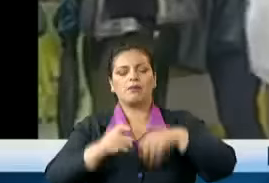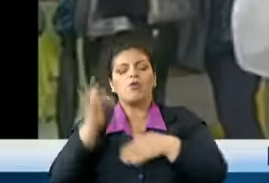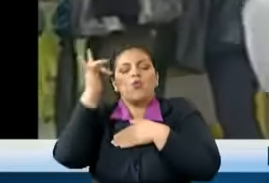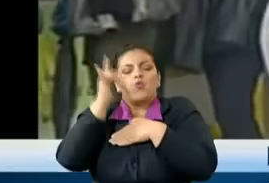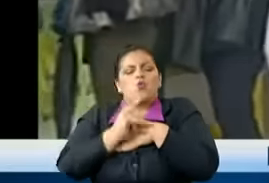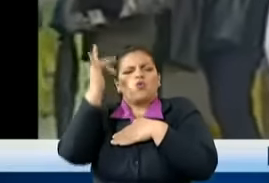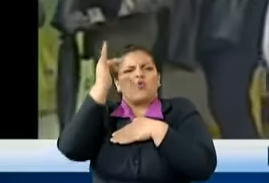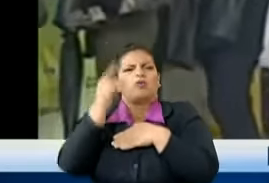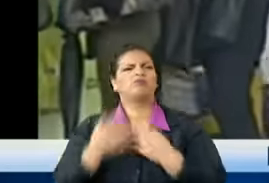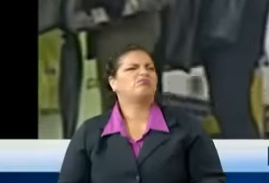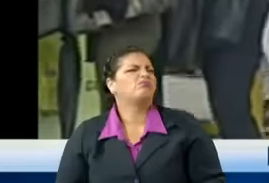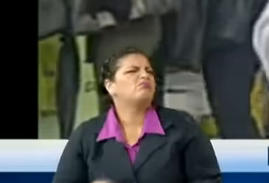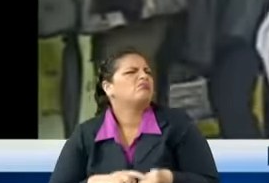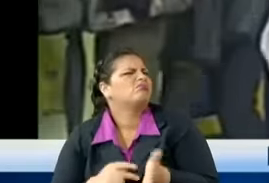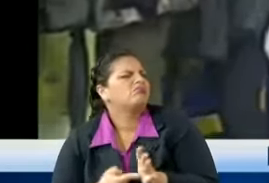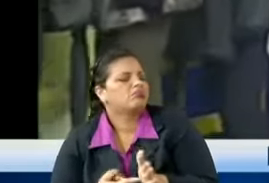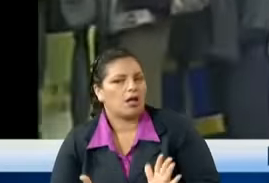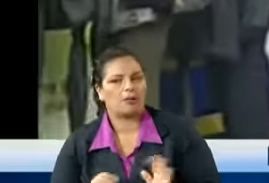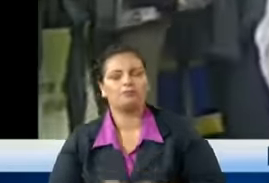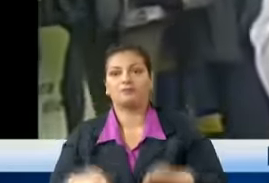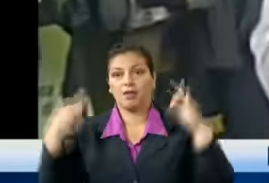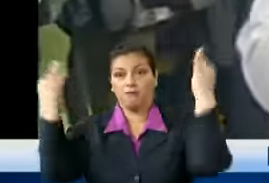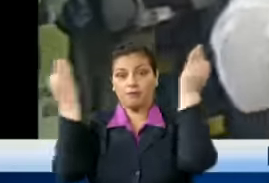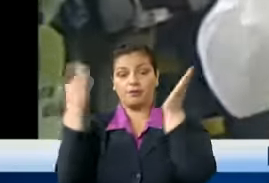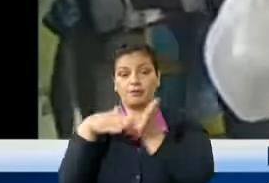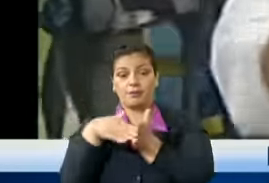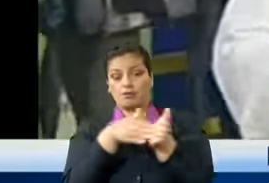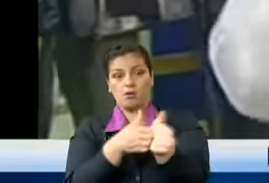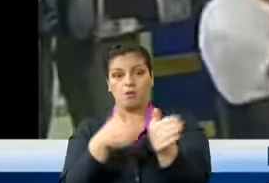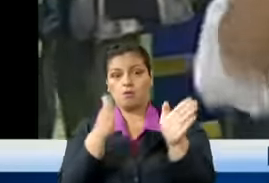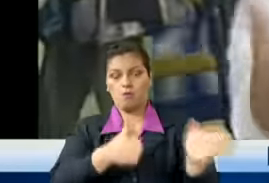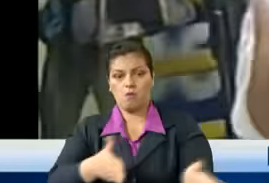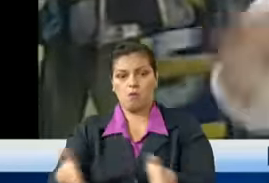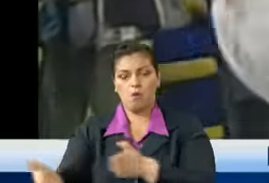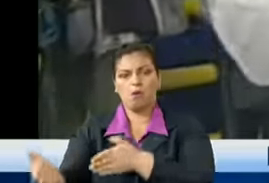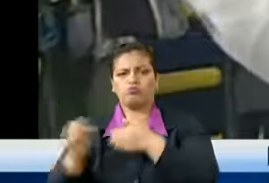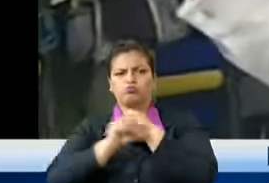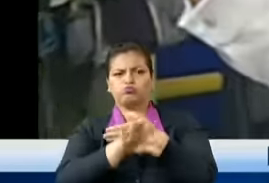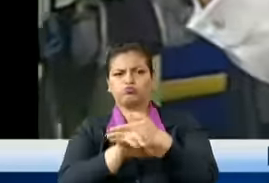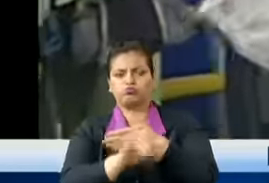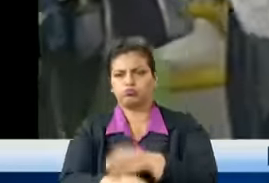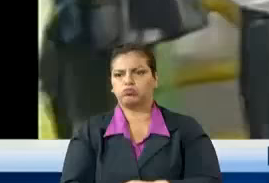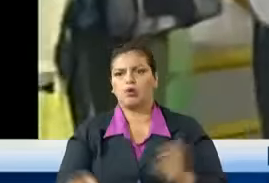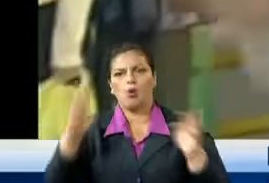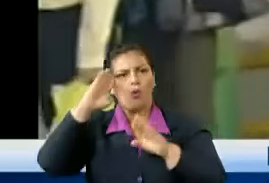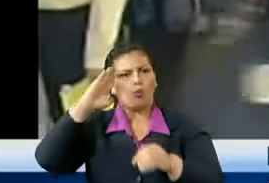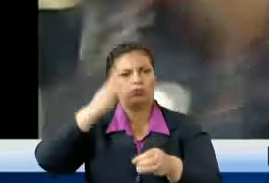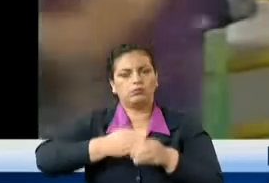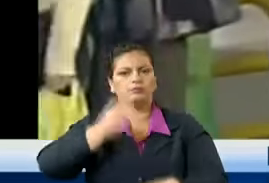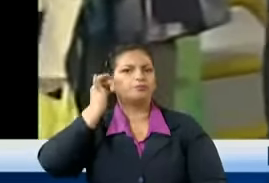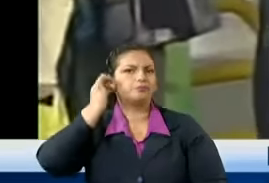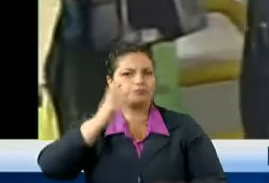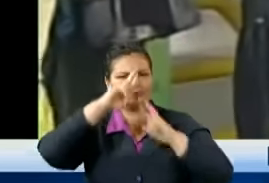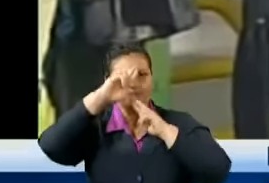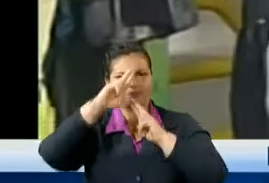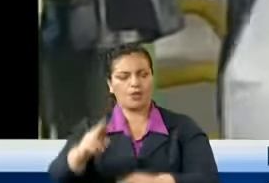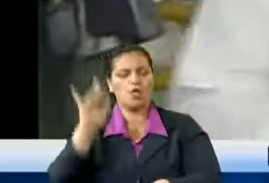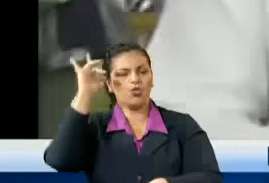eviten, hagan conciencia de que no deben de permitir cualquier tipo de abuso o acoso sexual dentro de las unidades o en las estaciones.